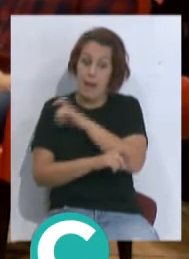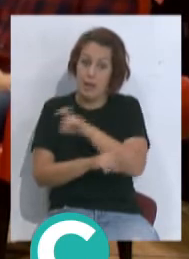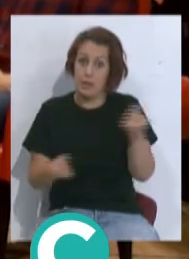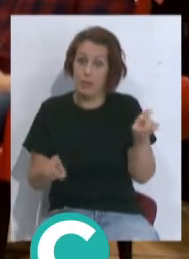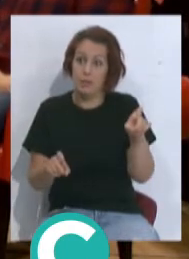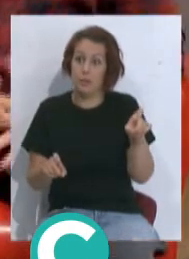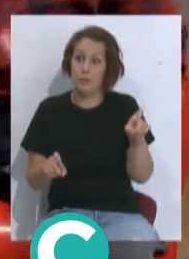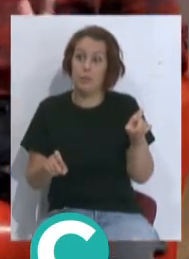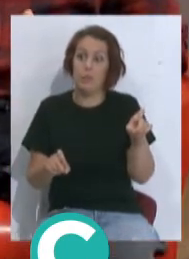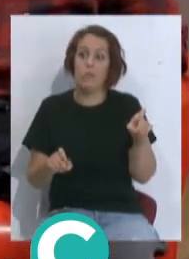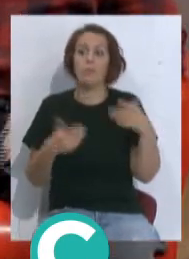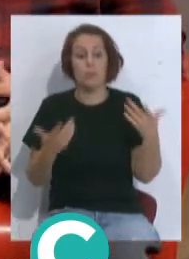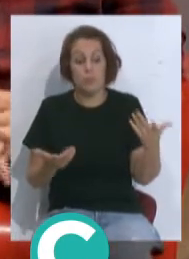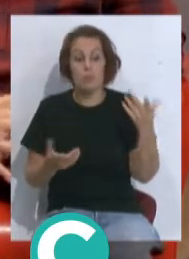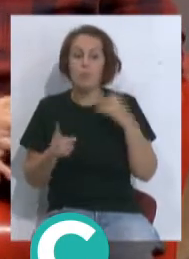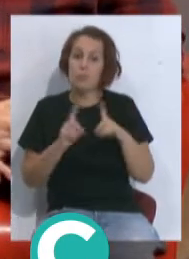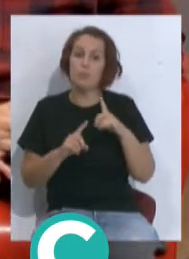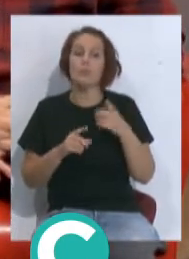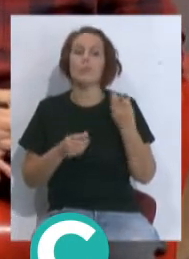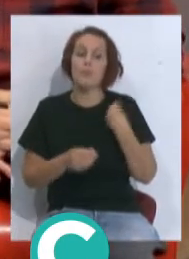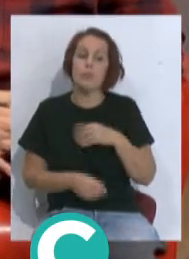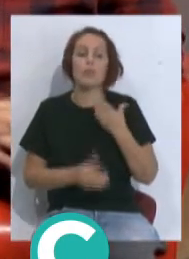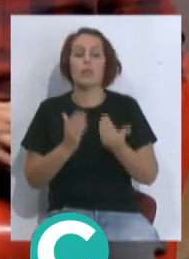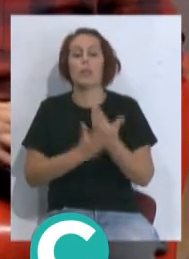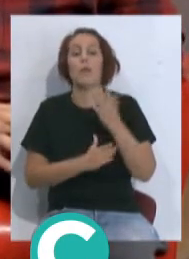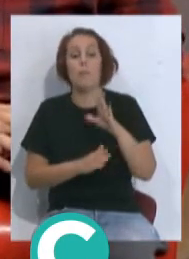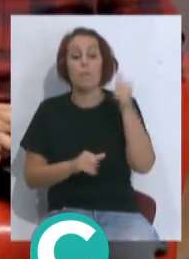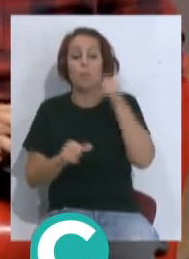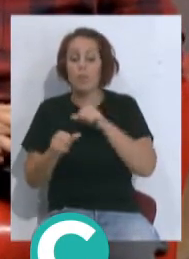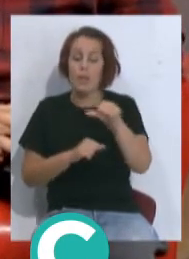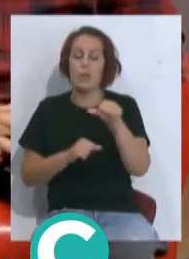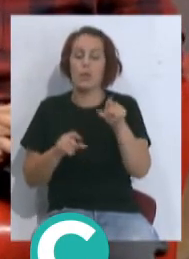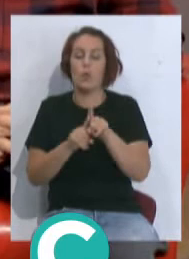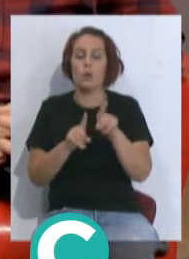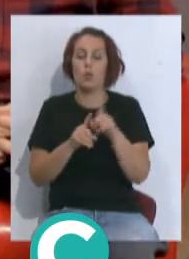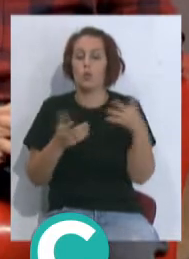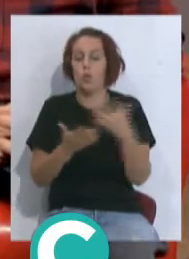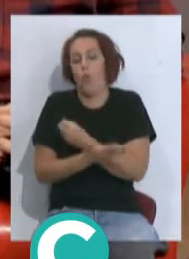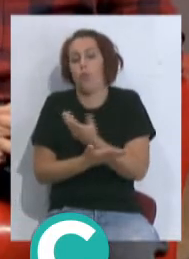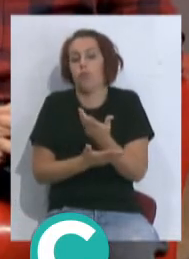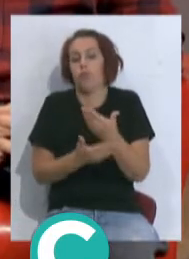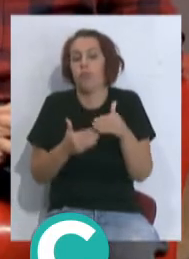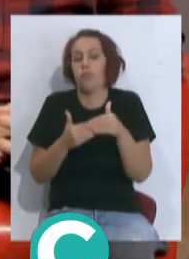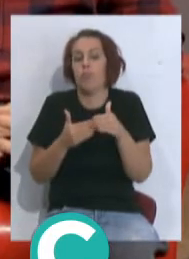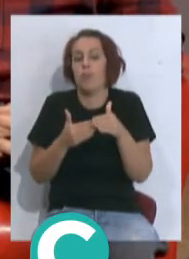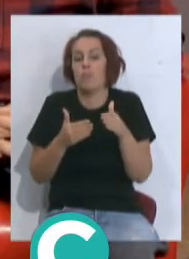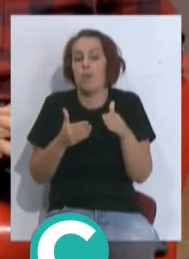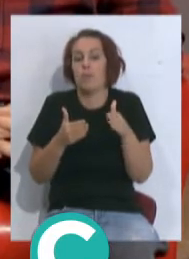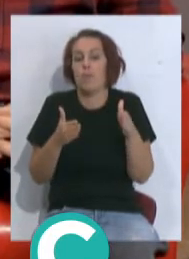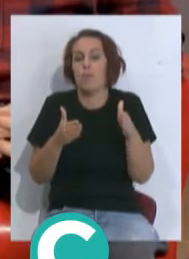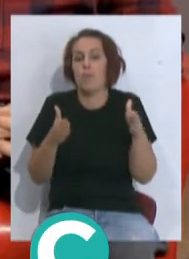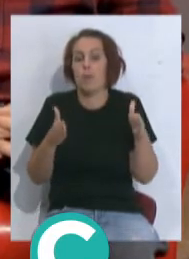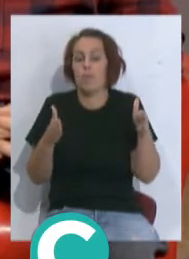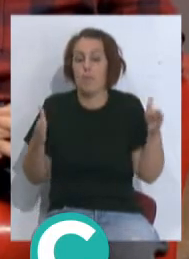se sabía otra cosa ya, es que ese es el problema. Sí, el día ese, pero que es verdad que a partir de ahí es como que todo ha ido, entre comillas, abriéndose, ¿no? A